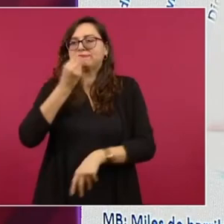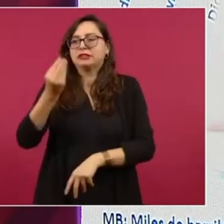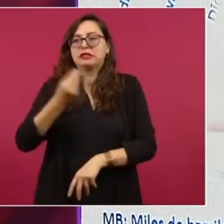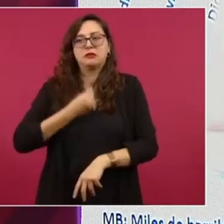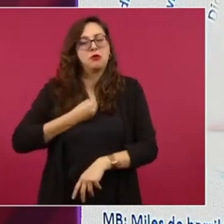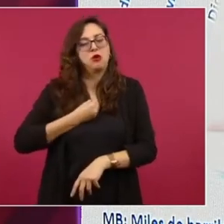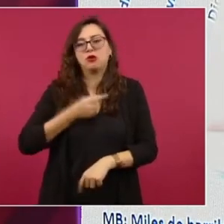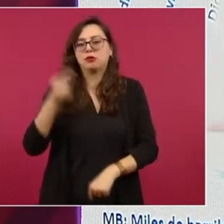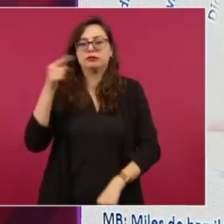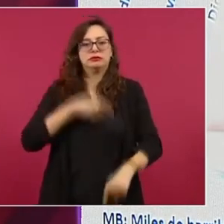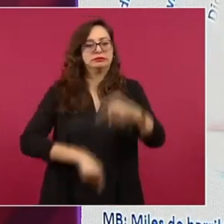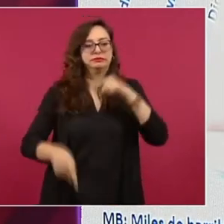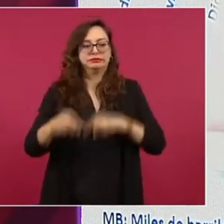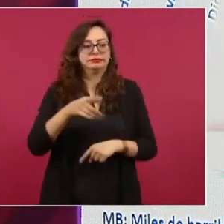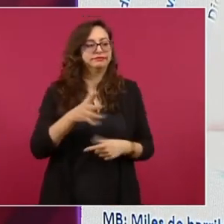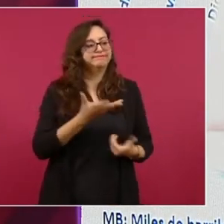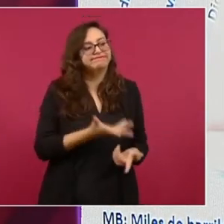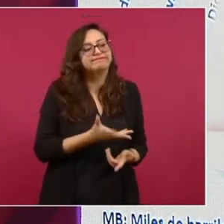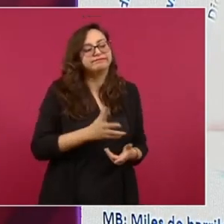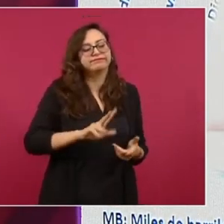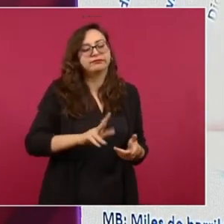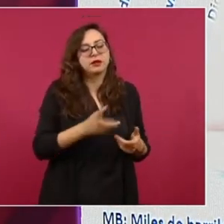Y le hablamos a la gente